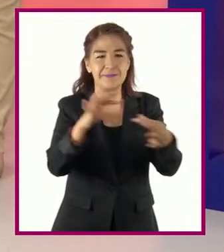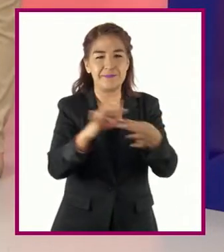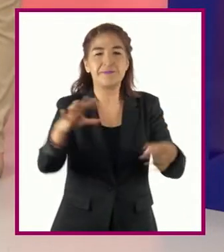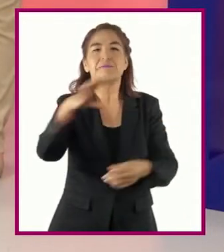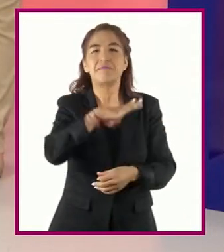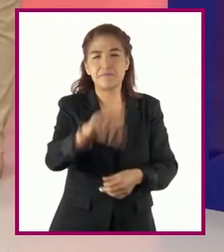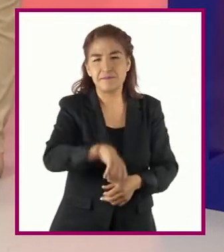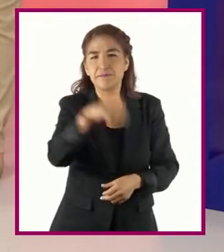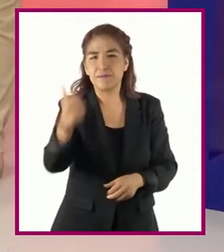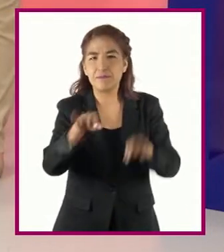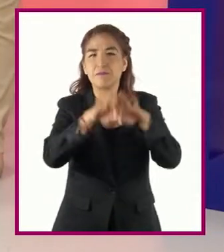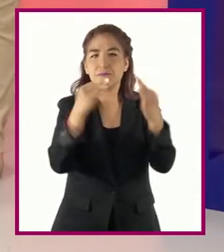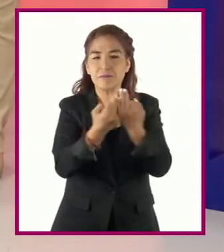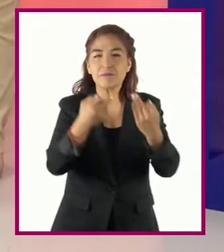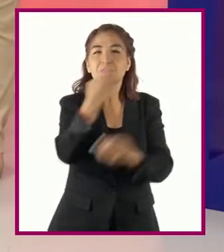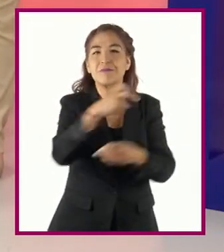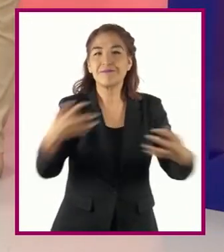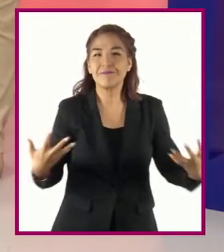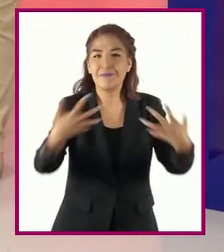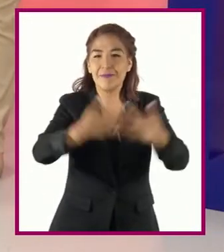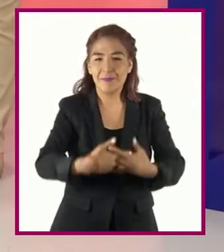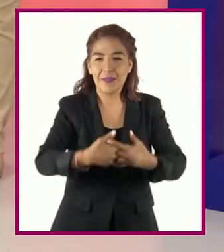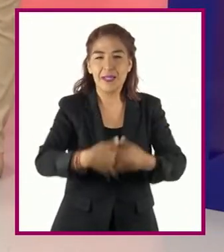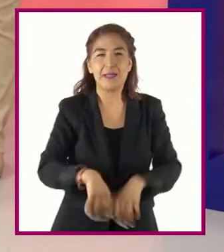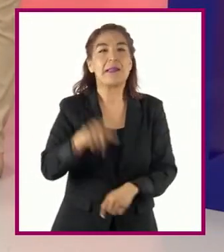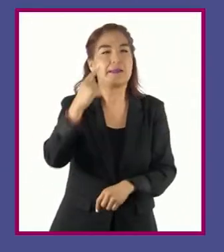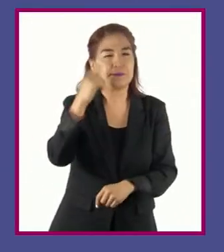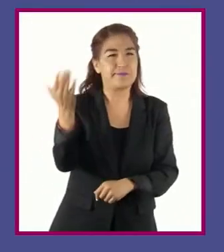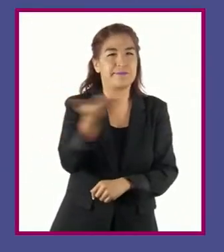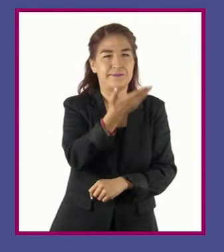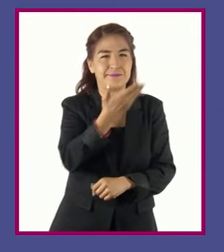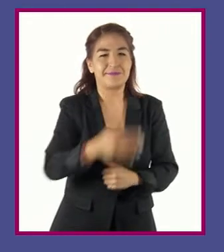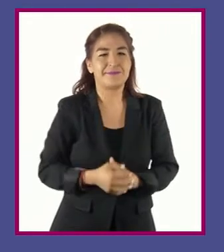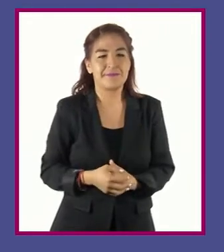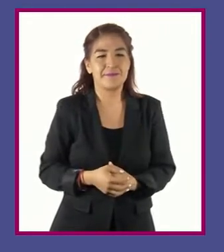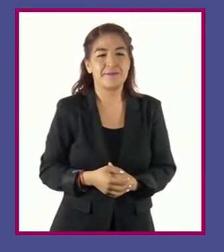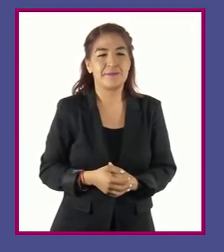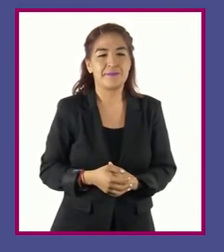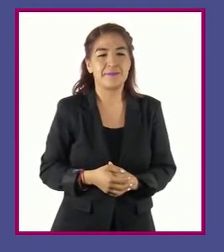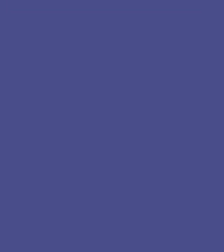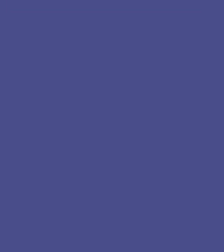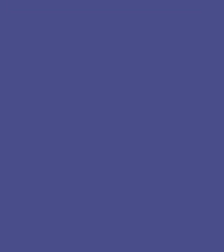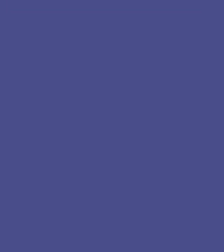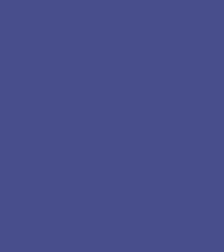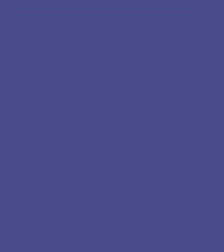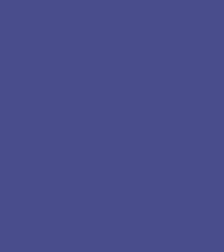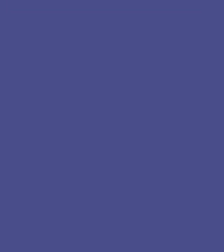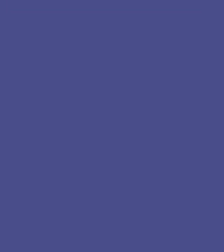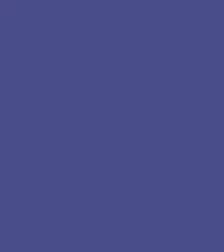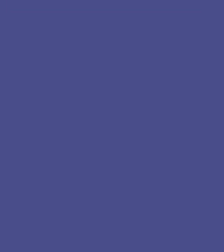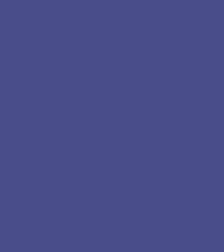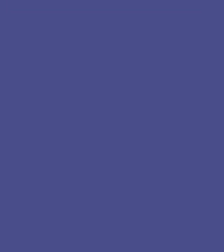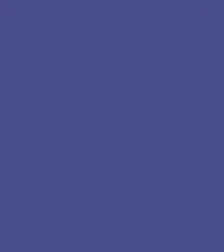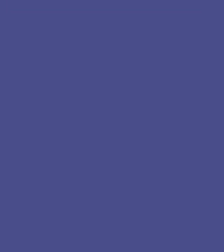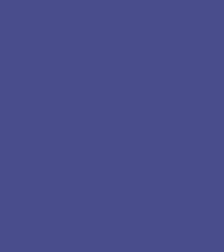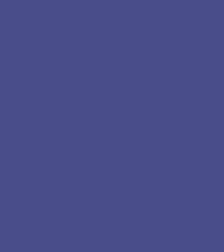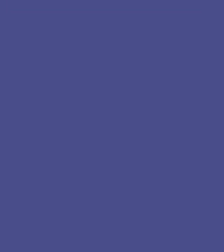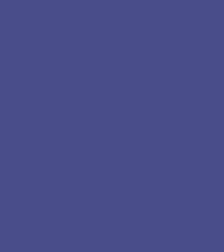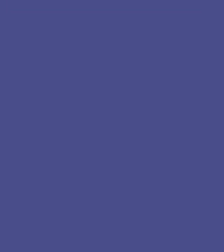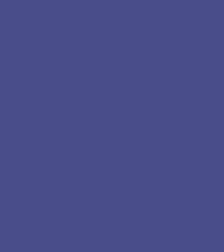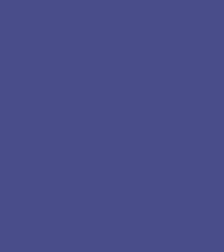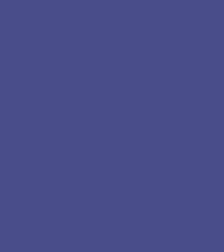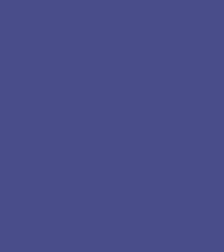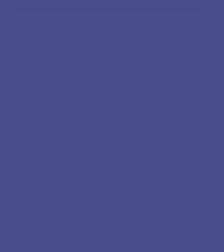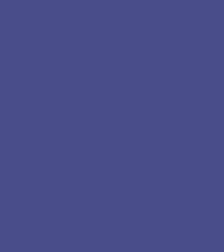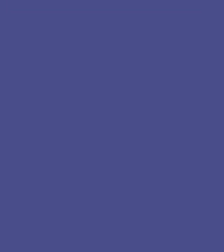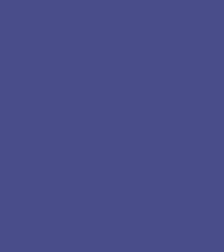existen otros conectores de contraste, como estos: más, aunque, no